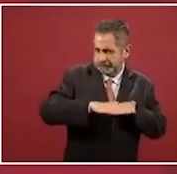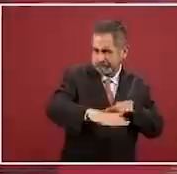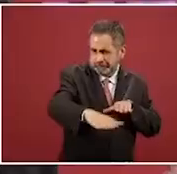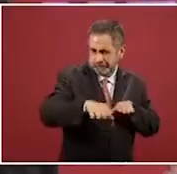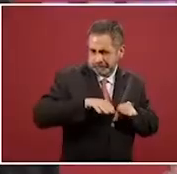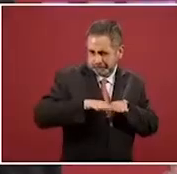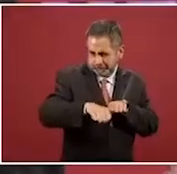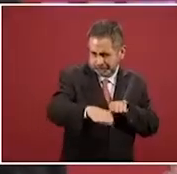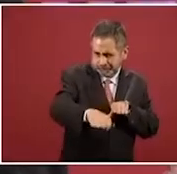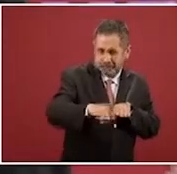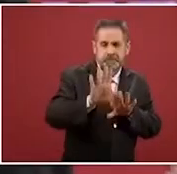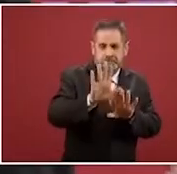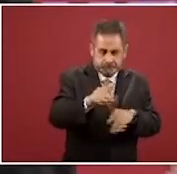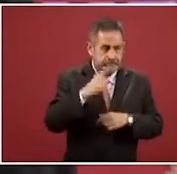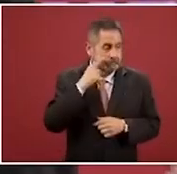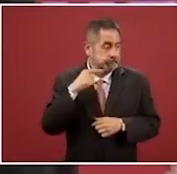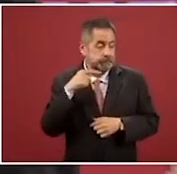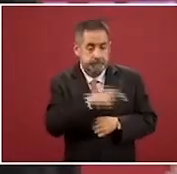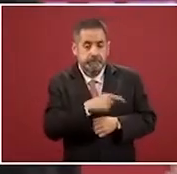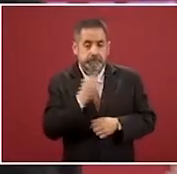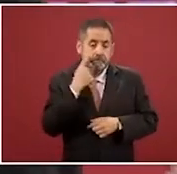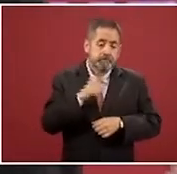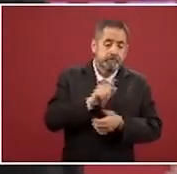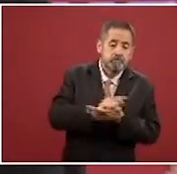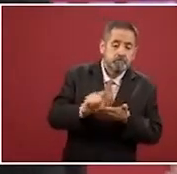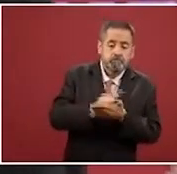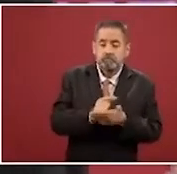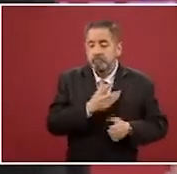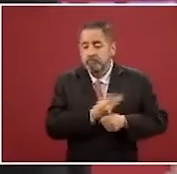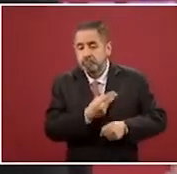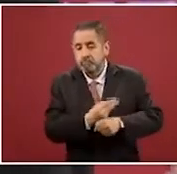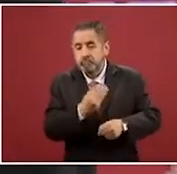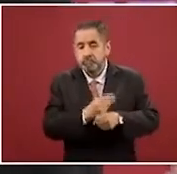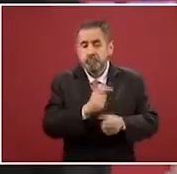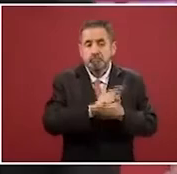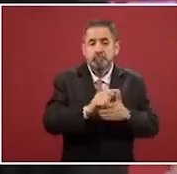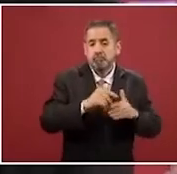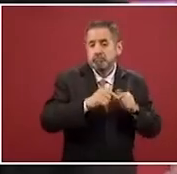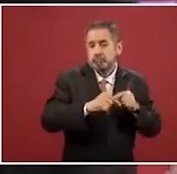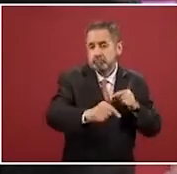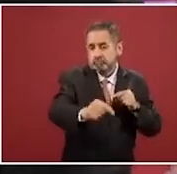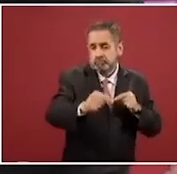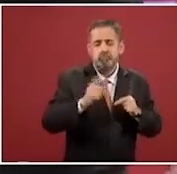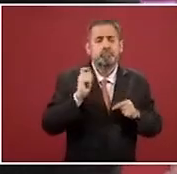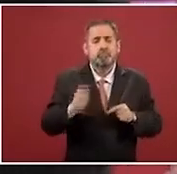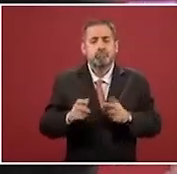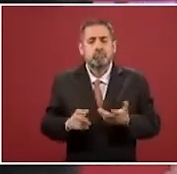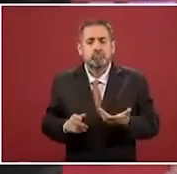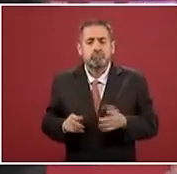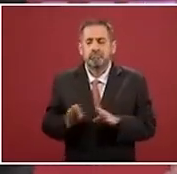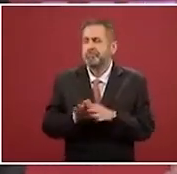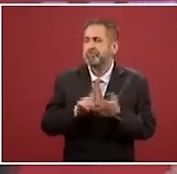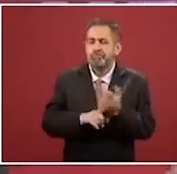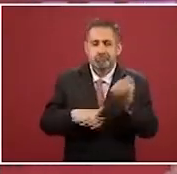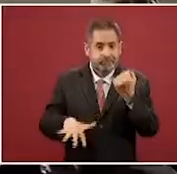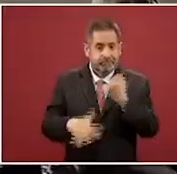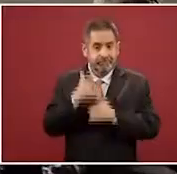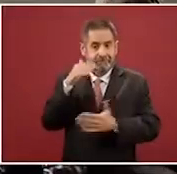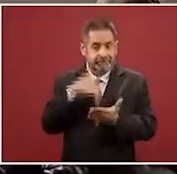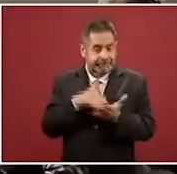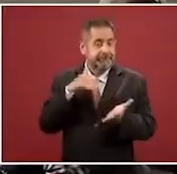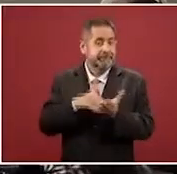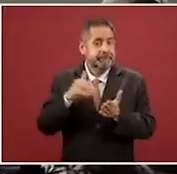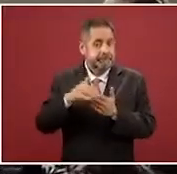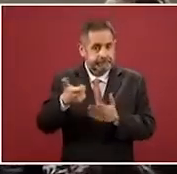carreteras, es del orden de 15 mil millones de